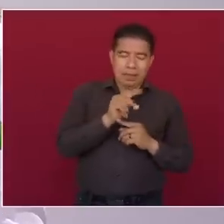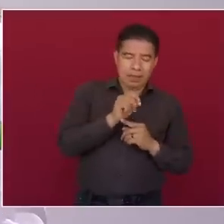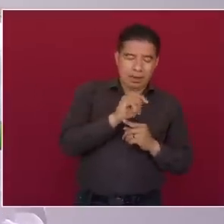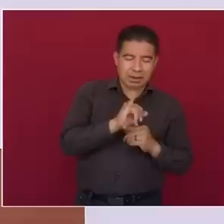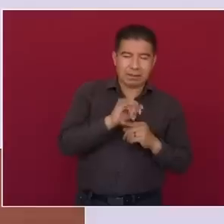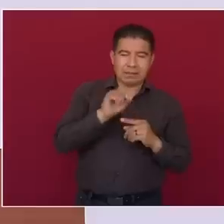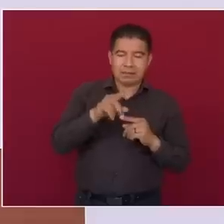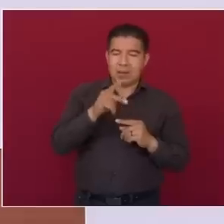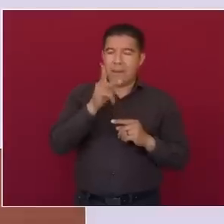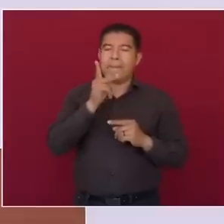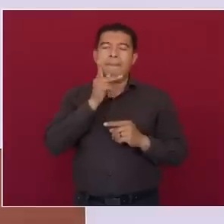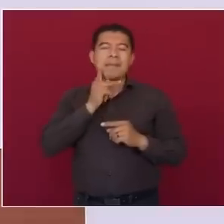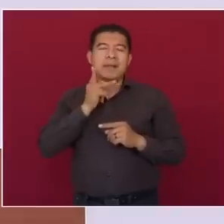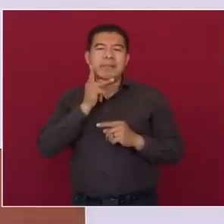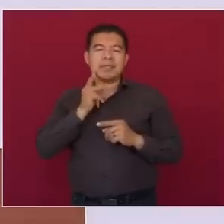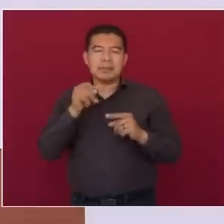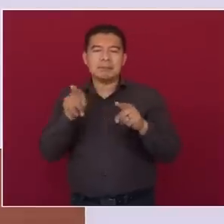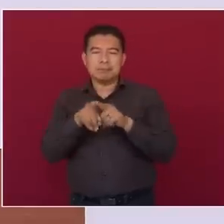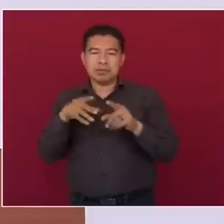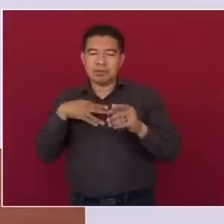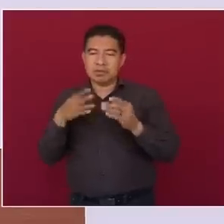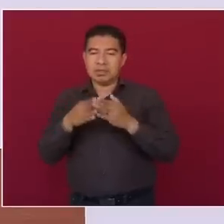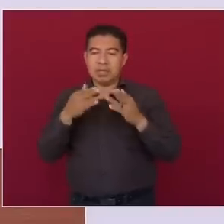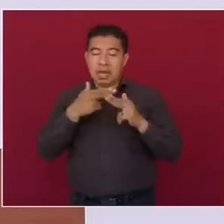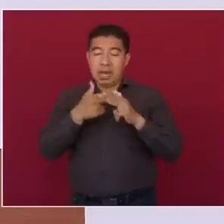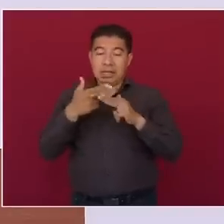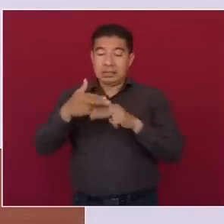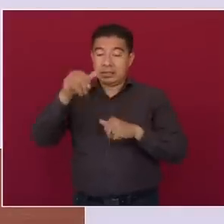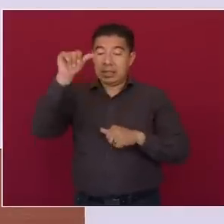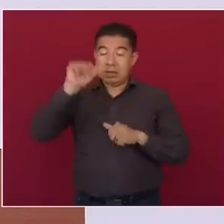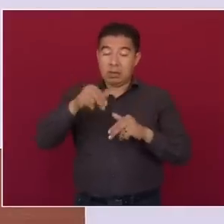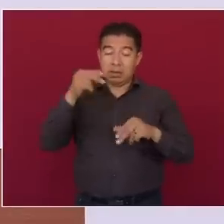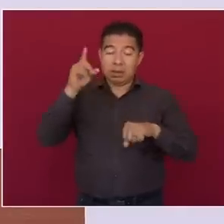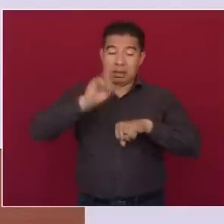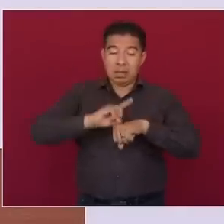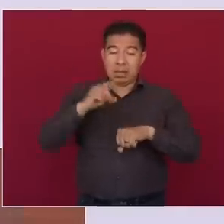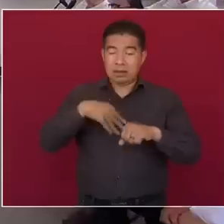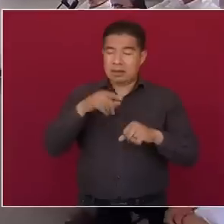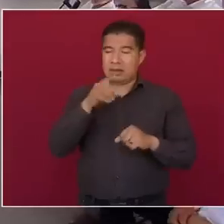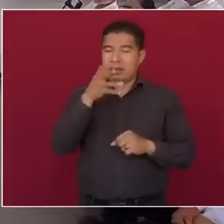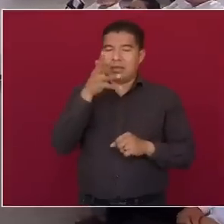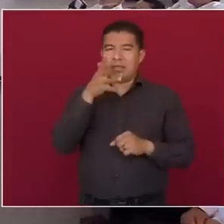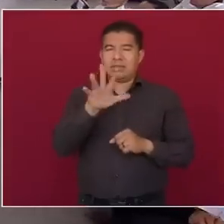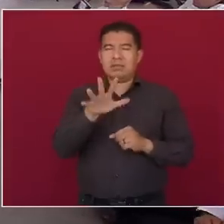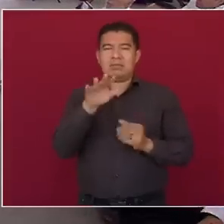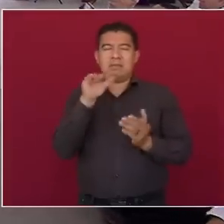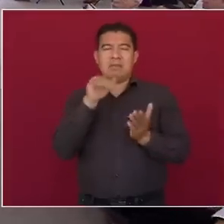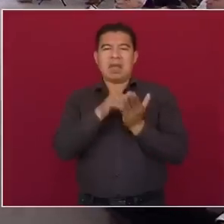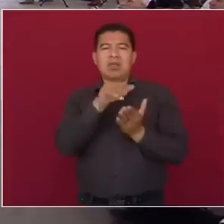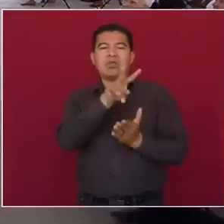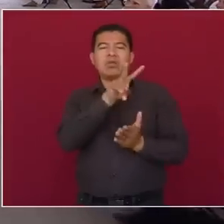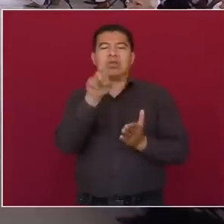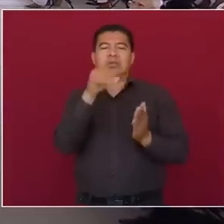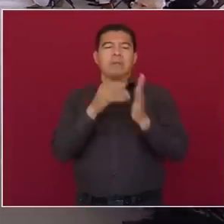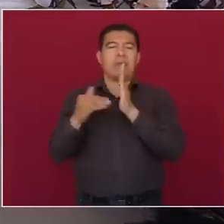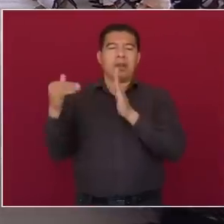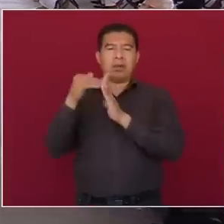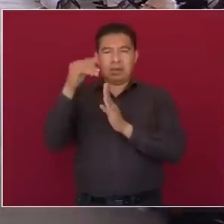administrado este proyecto, ha recibido a la fecha 10.200 millones de dólares, los